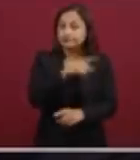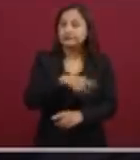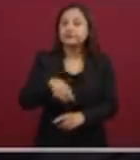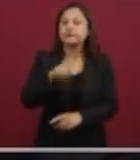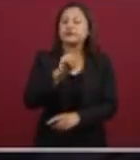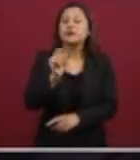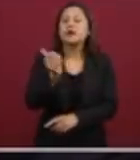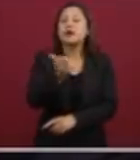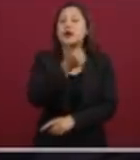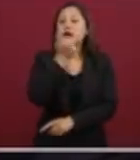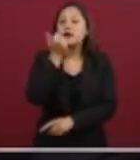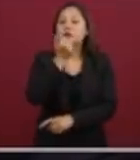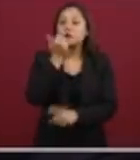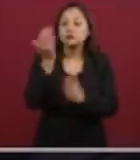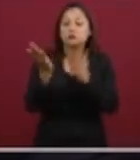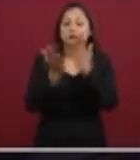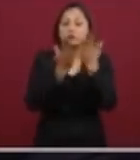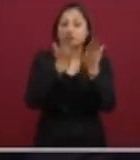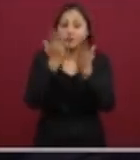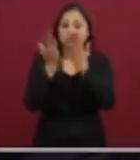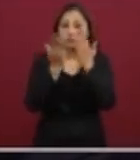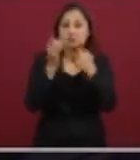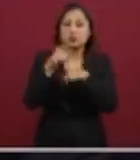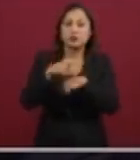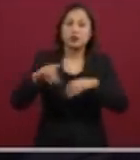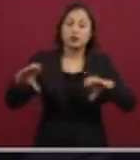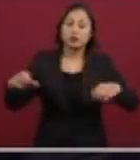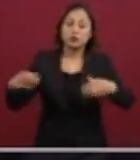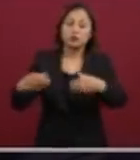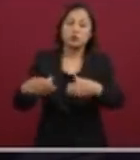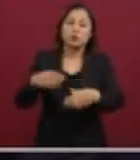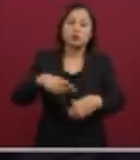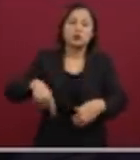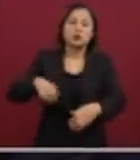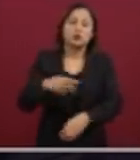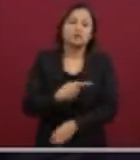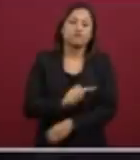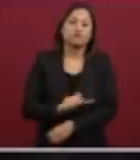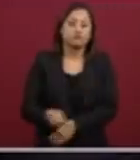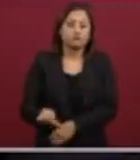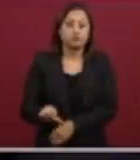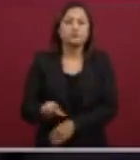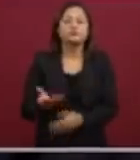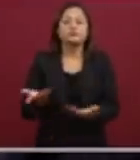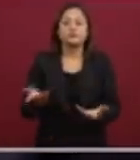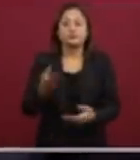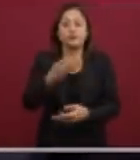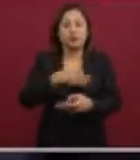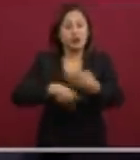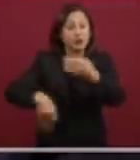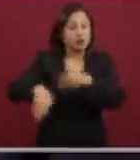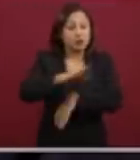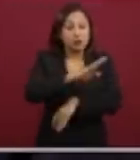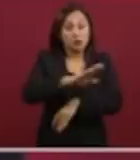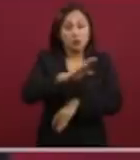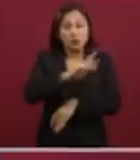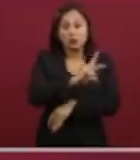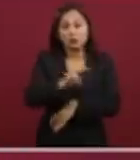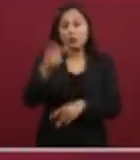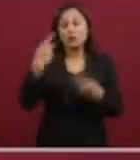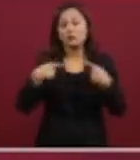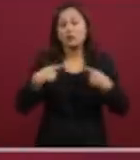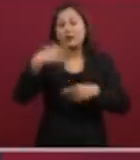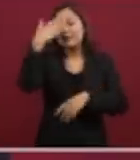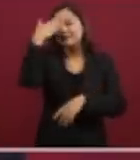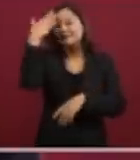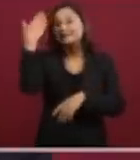pobres. Que se sepa que todo el que estudia el nivel medio superior,